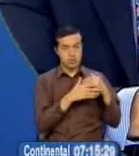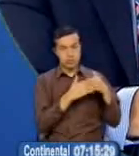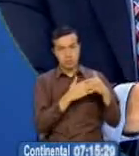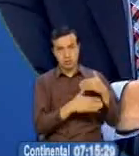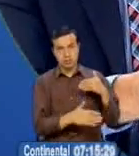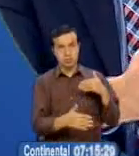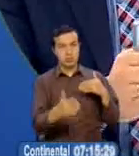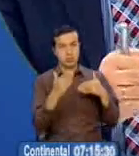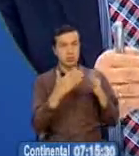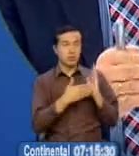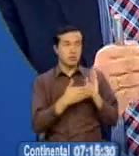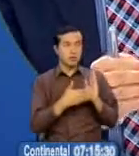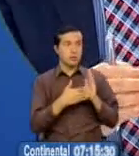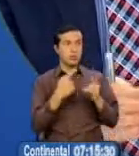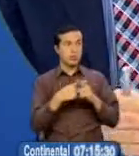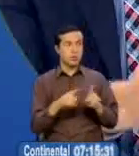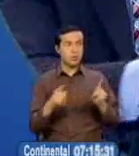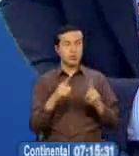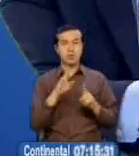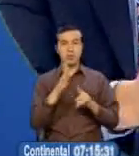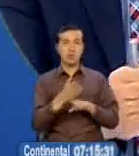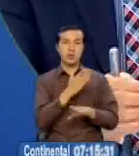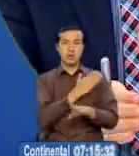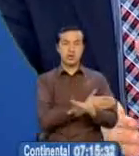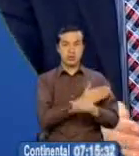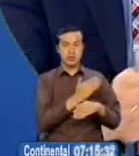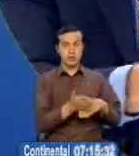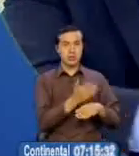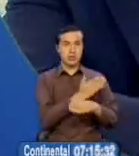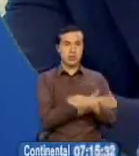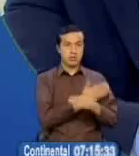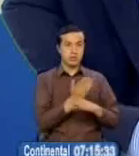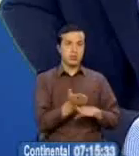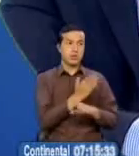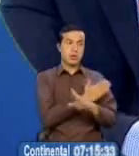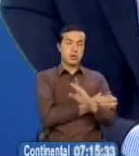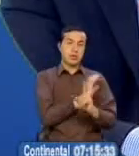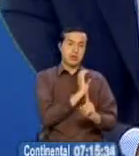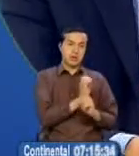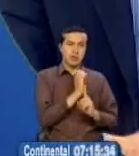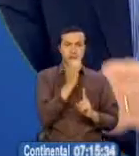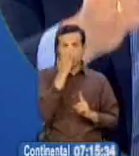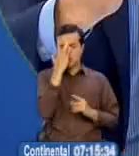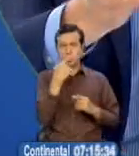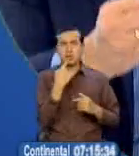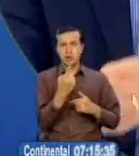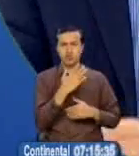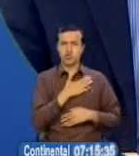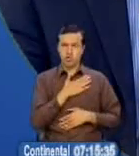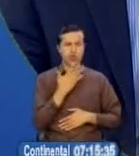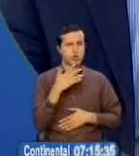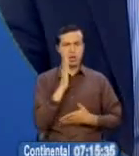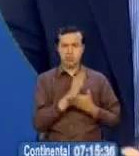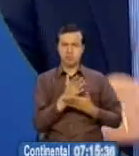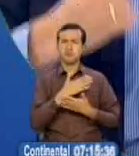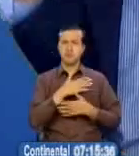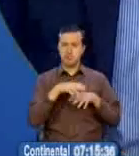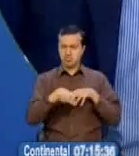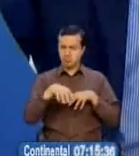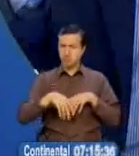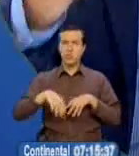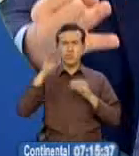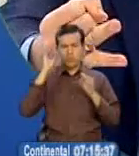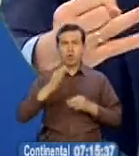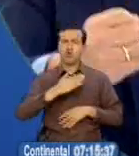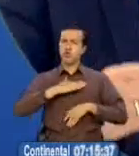permanece. Un modelo. Pero habla desde el pasado, habla desde la crítica. ¿Por qué no decir, voy a desconcentrar, voy a